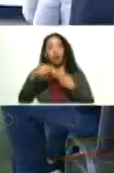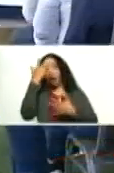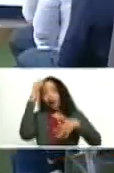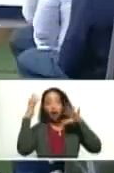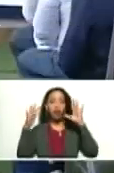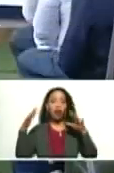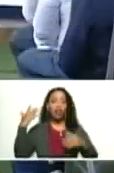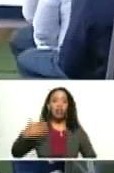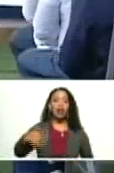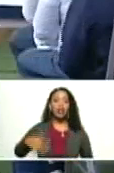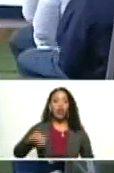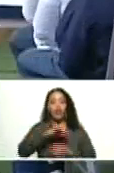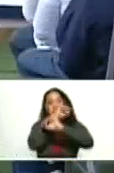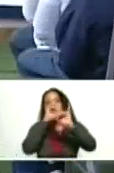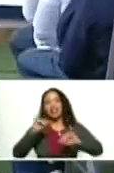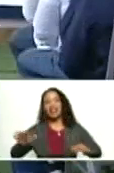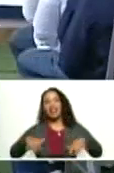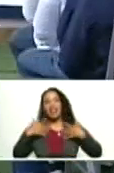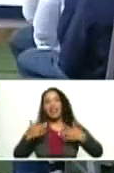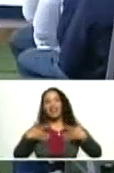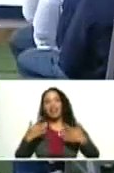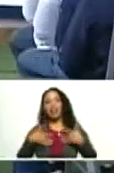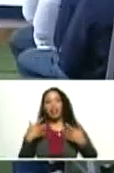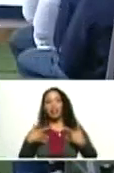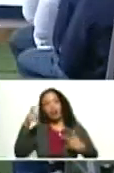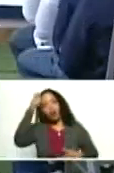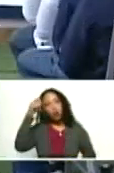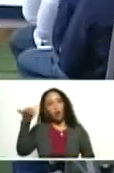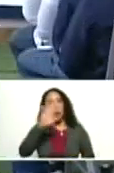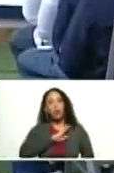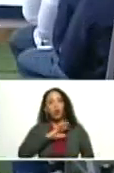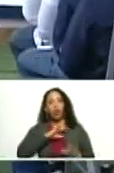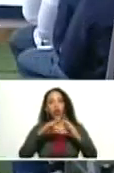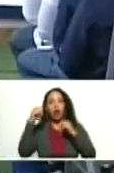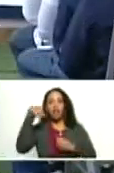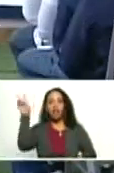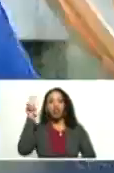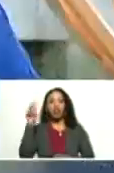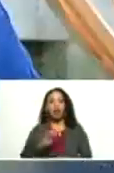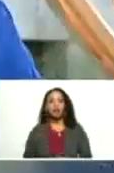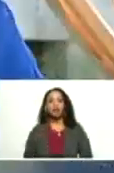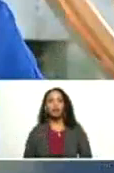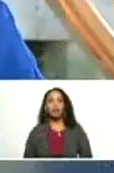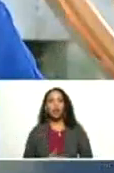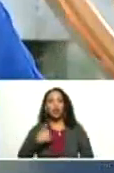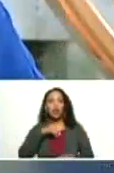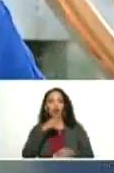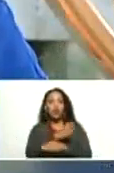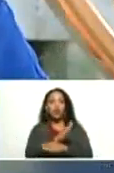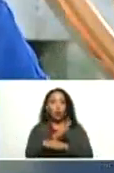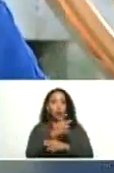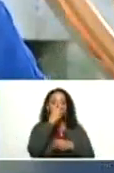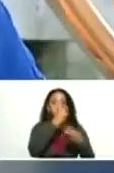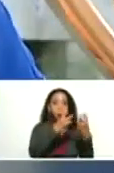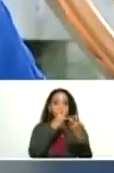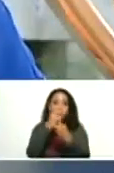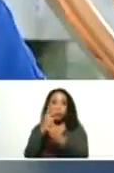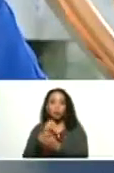derecho a la felicidad y a la alegría de los pueblos de toda Venezuela. Bueno, nos fuimos a recorrer